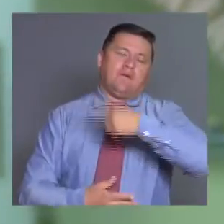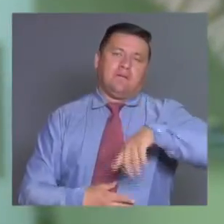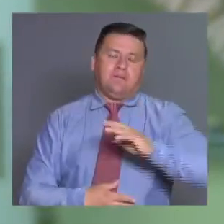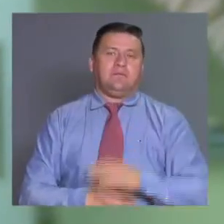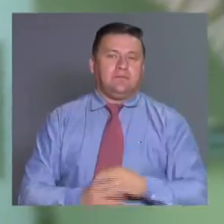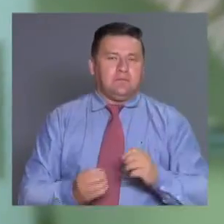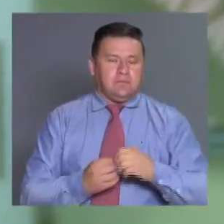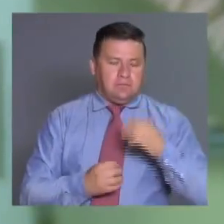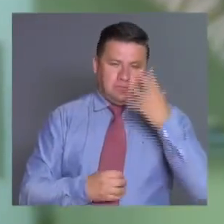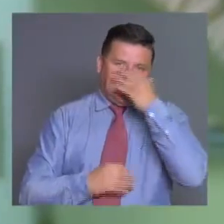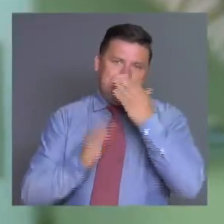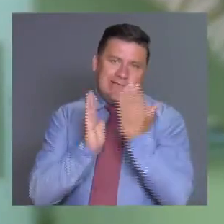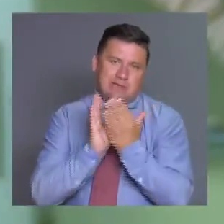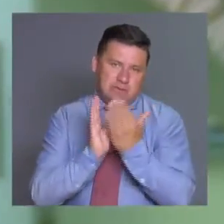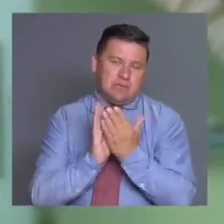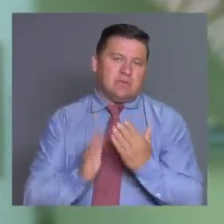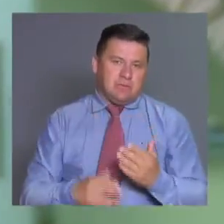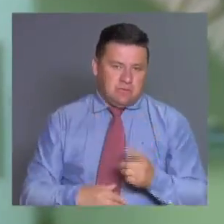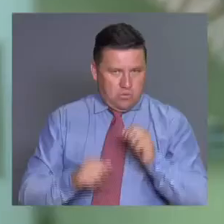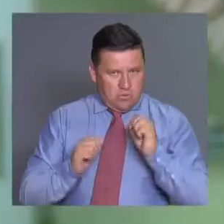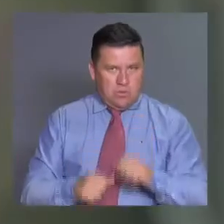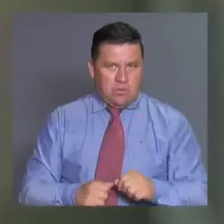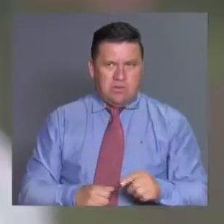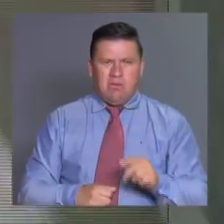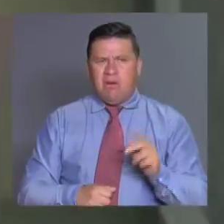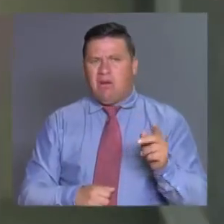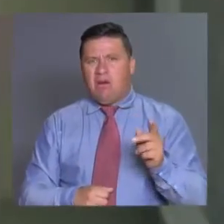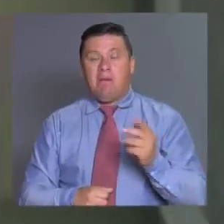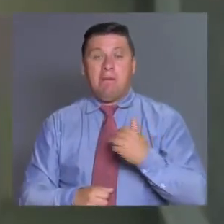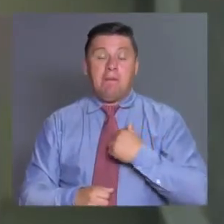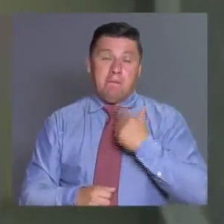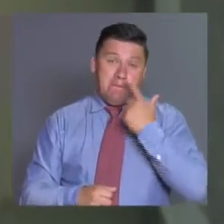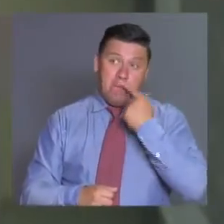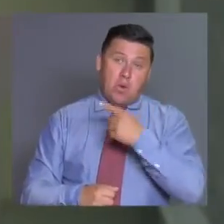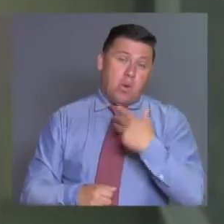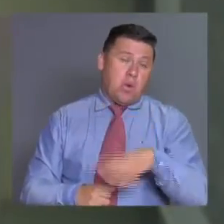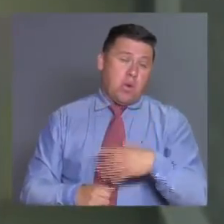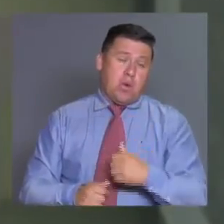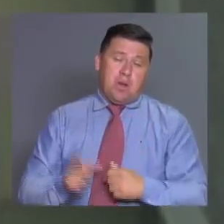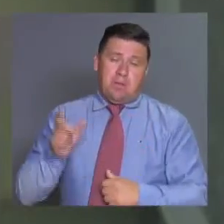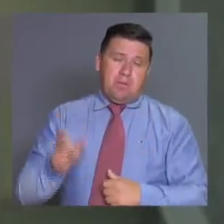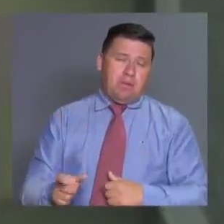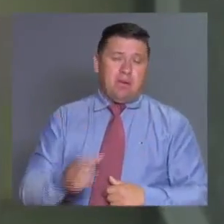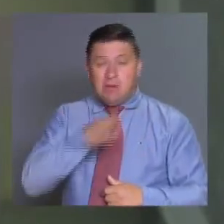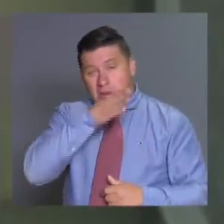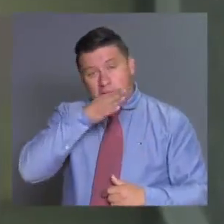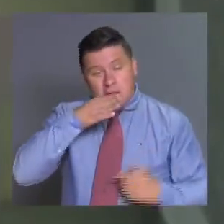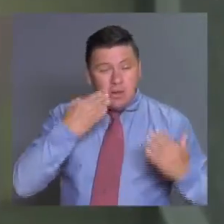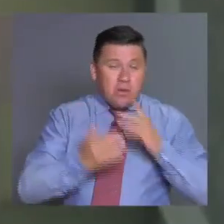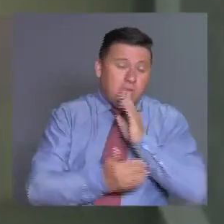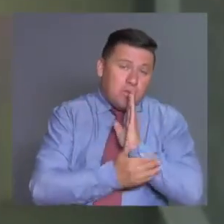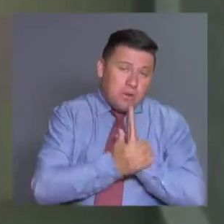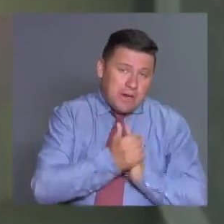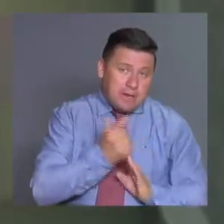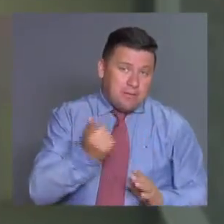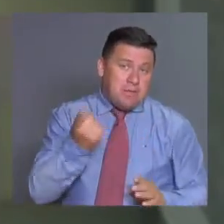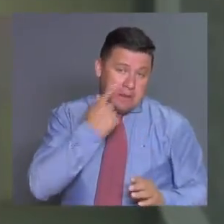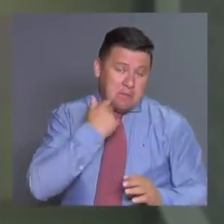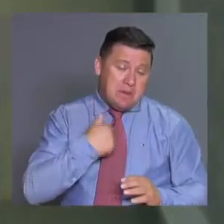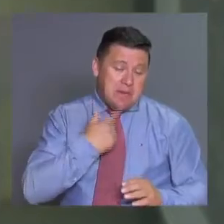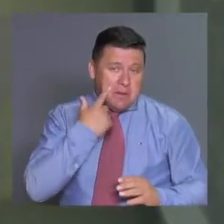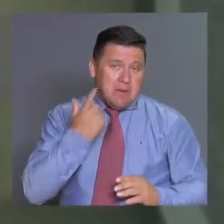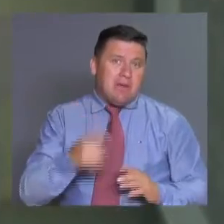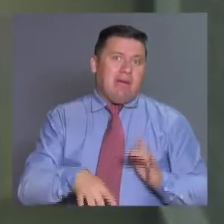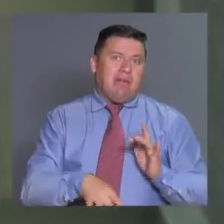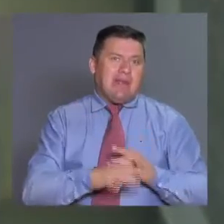digo lo más bonito el estudio porque después de que nadie lo puede quitar mi padre ha sido una persona del campo humilde y